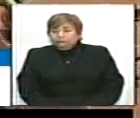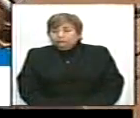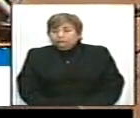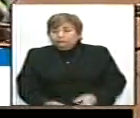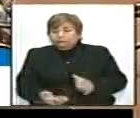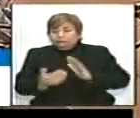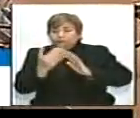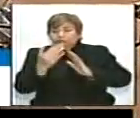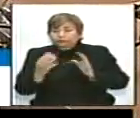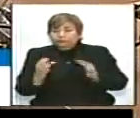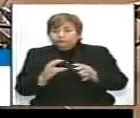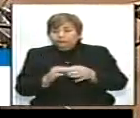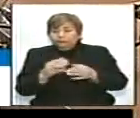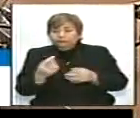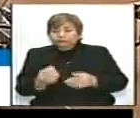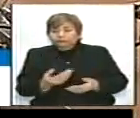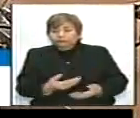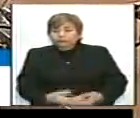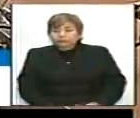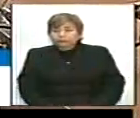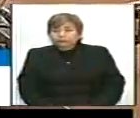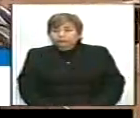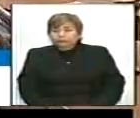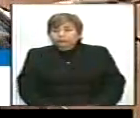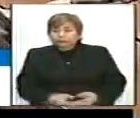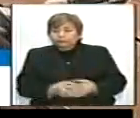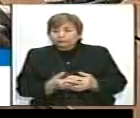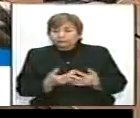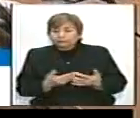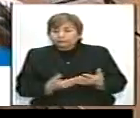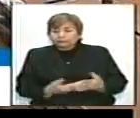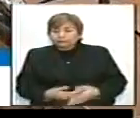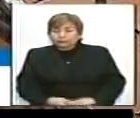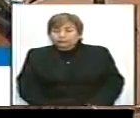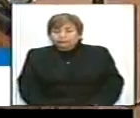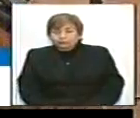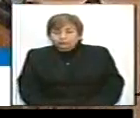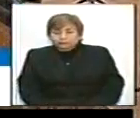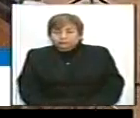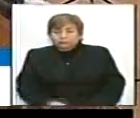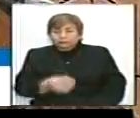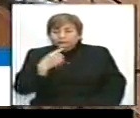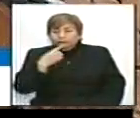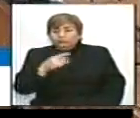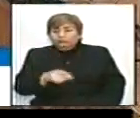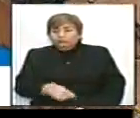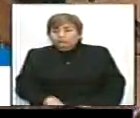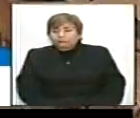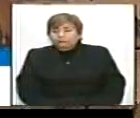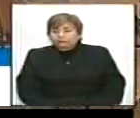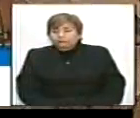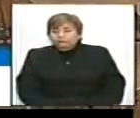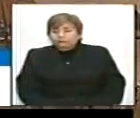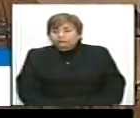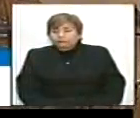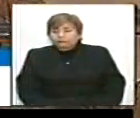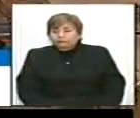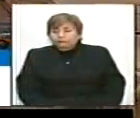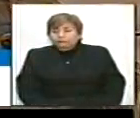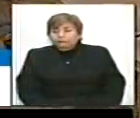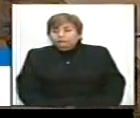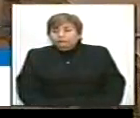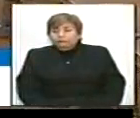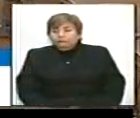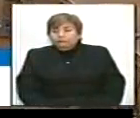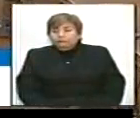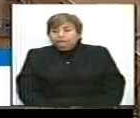presentes de la sala, vamos a dar al inicio y a este importante trabajo. En el